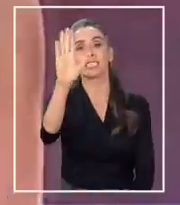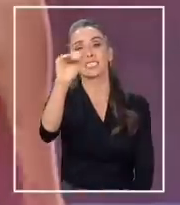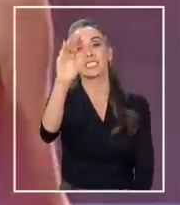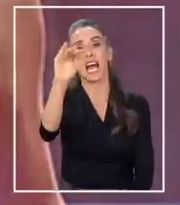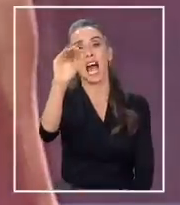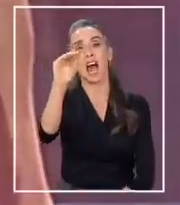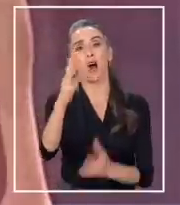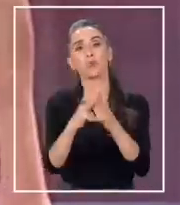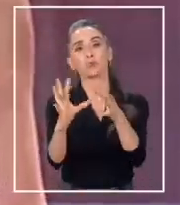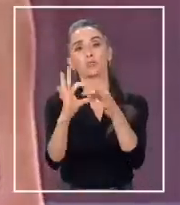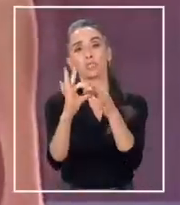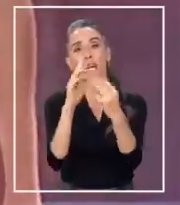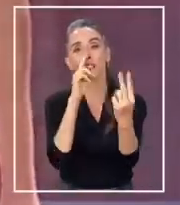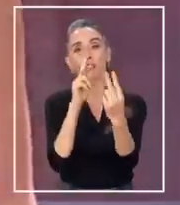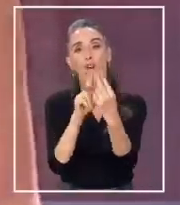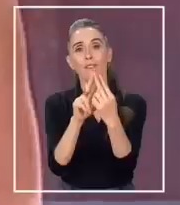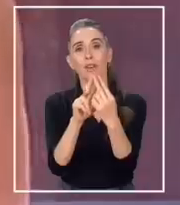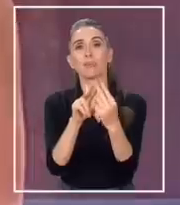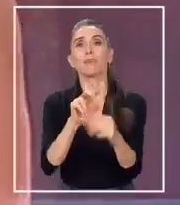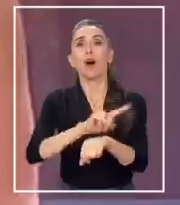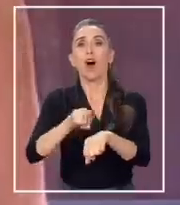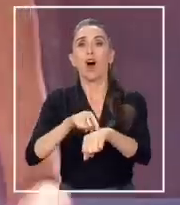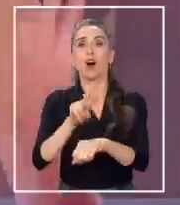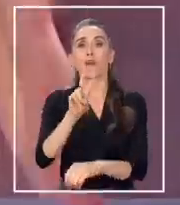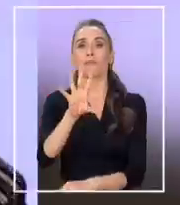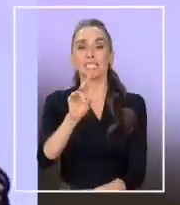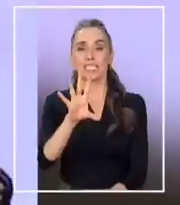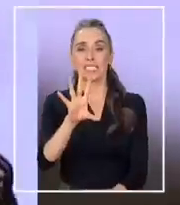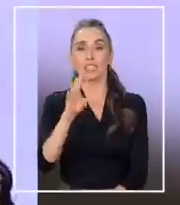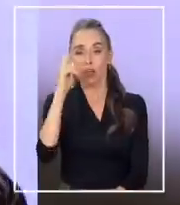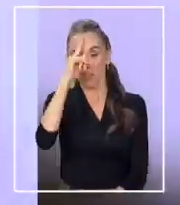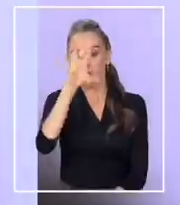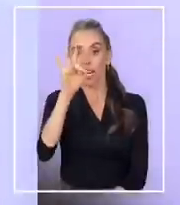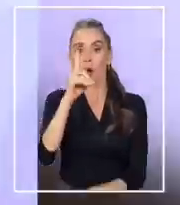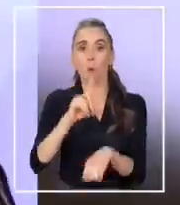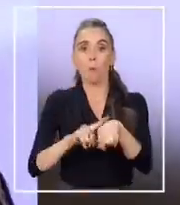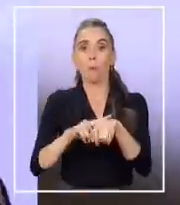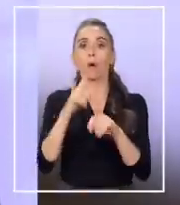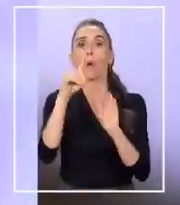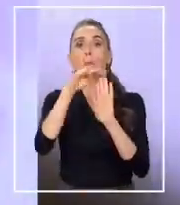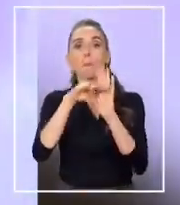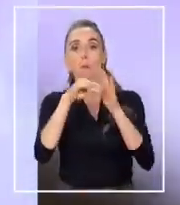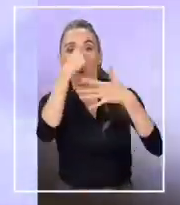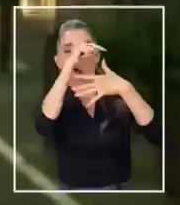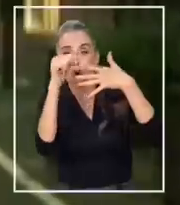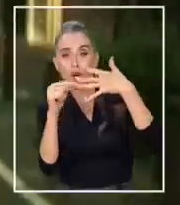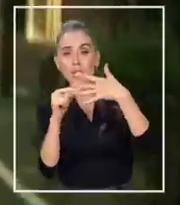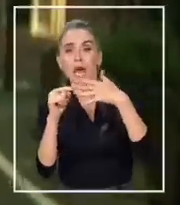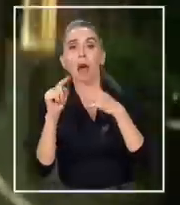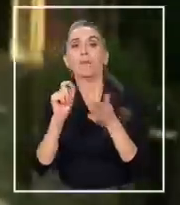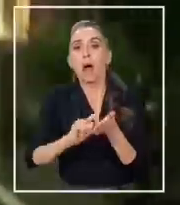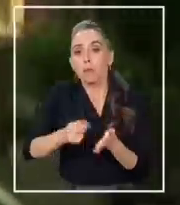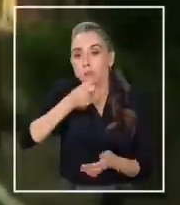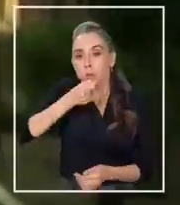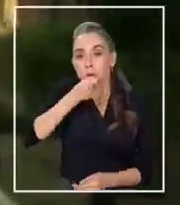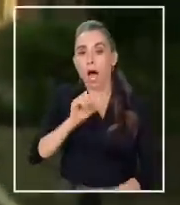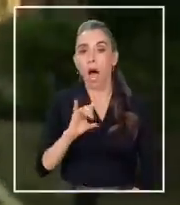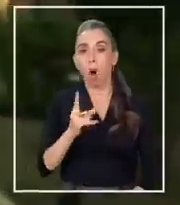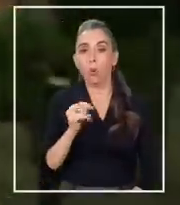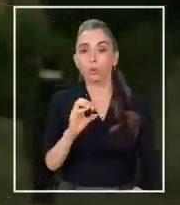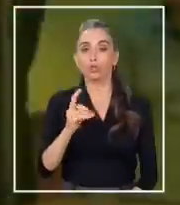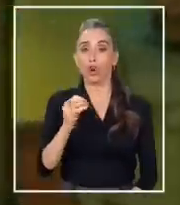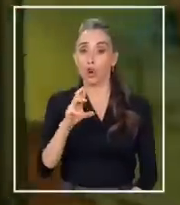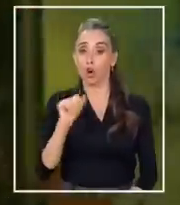gracias. Esto fue Hora 25. Es complejo seleccionar un momento, un programa o una transmisión de Augusto Góngora. Su